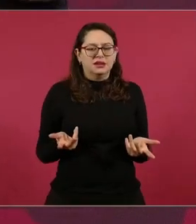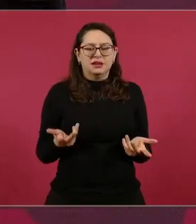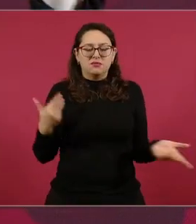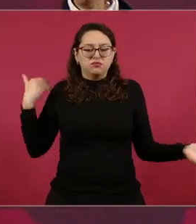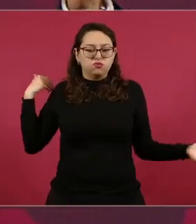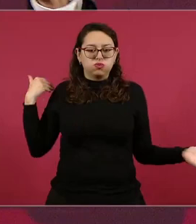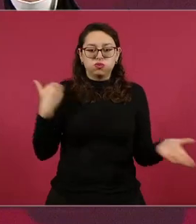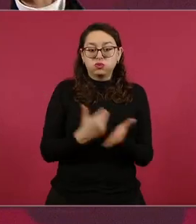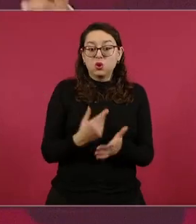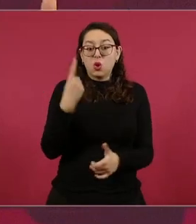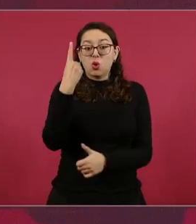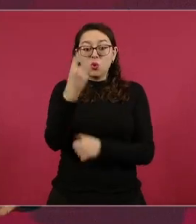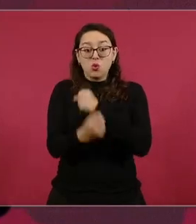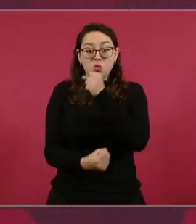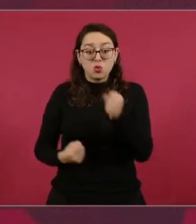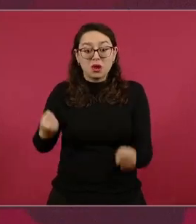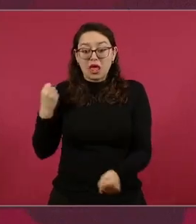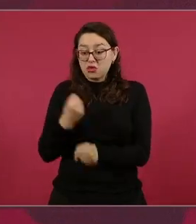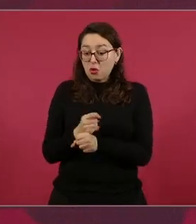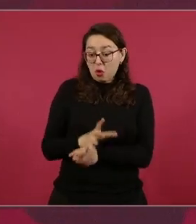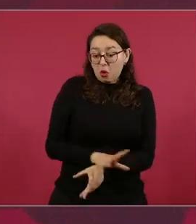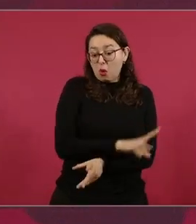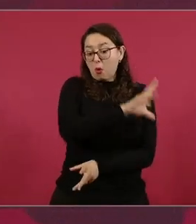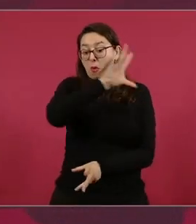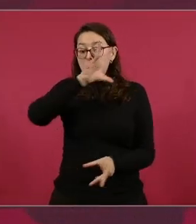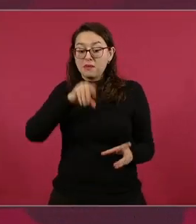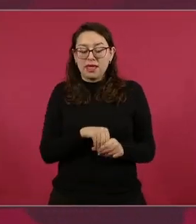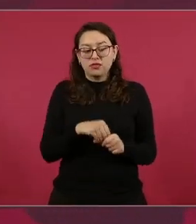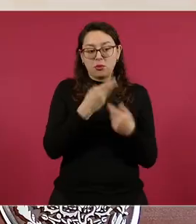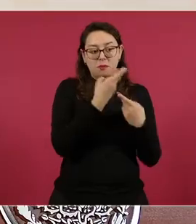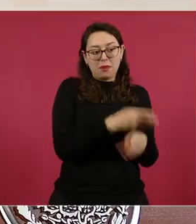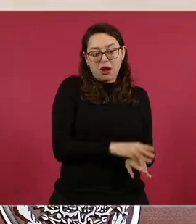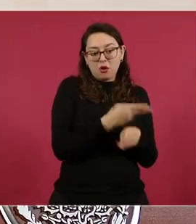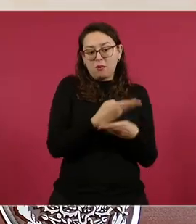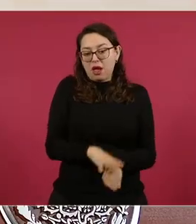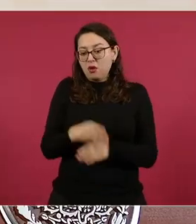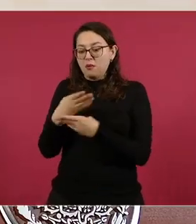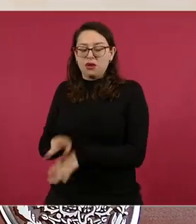o a sus allegados.